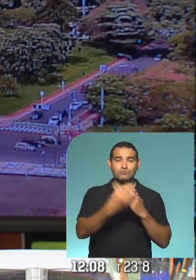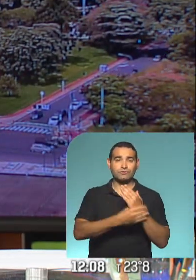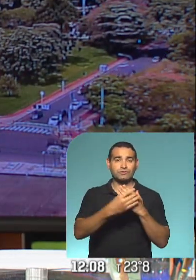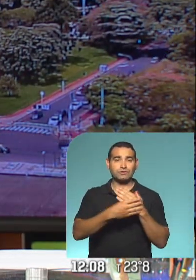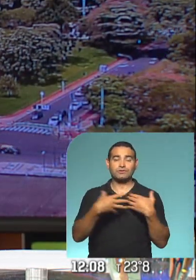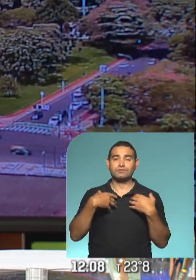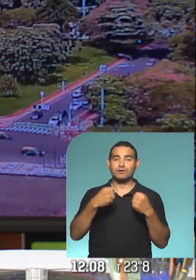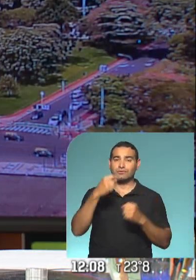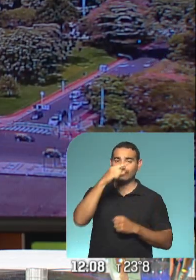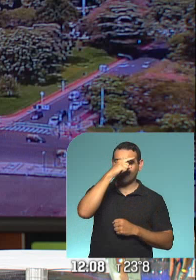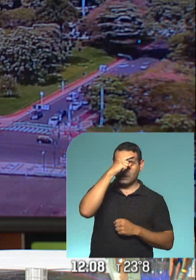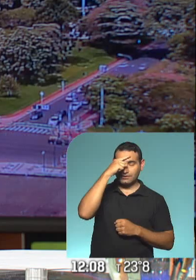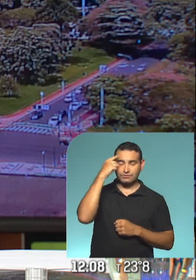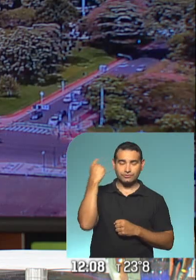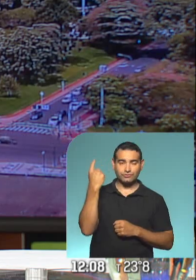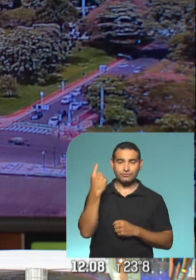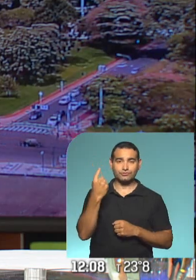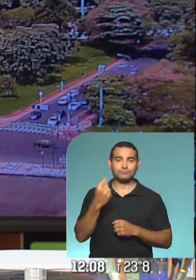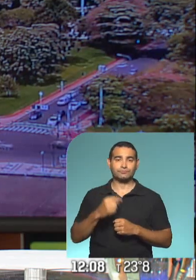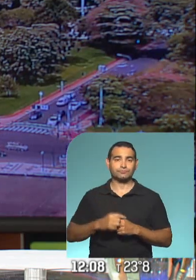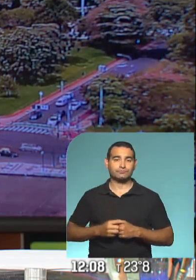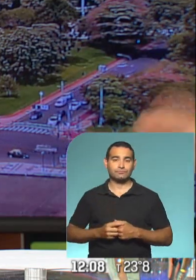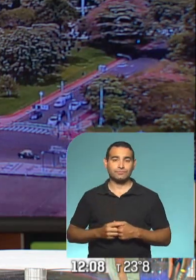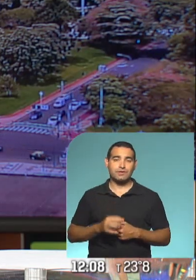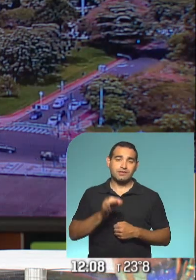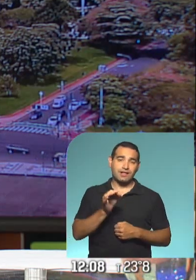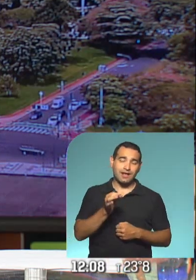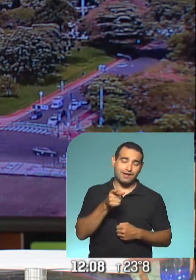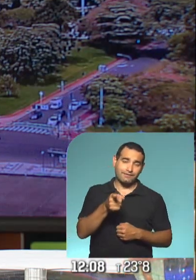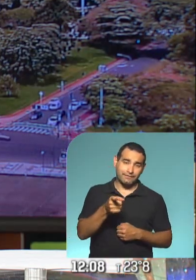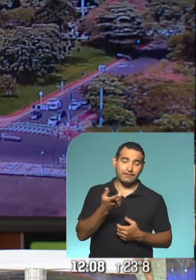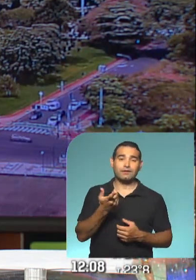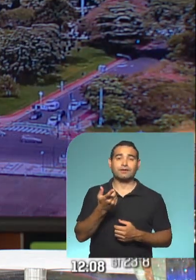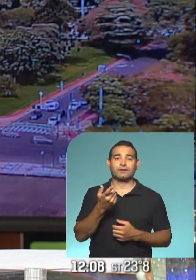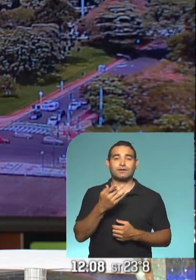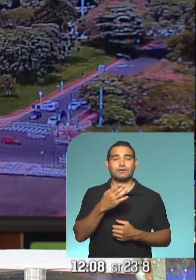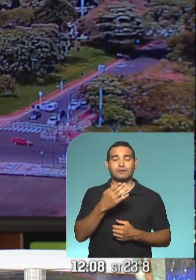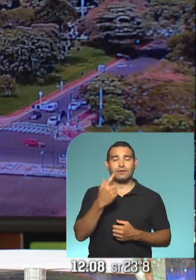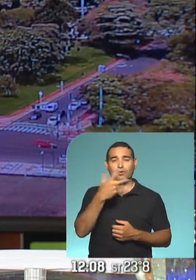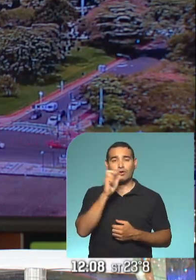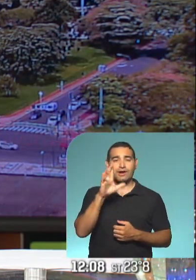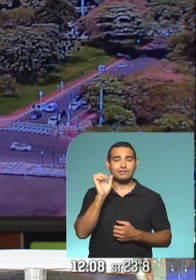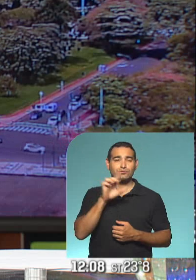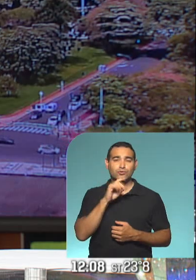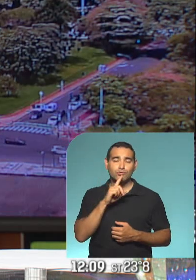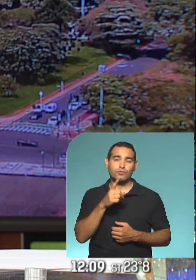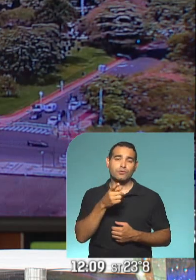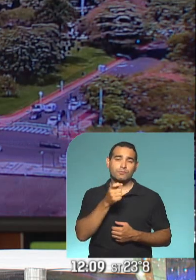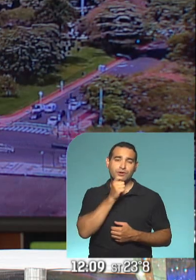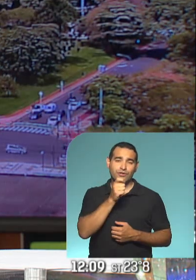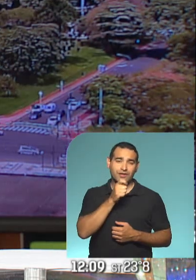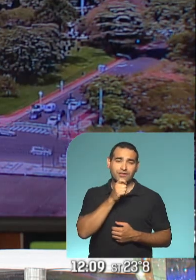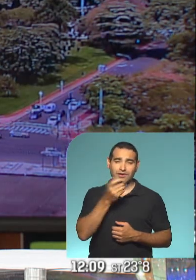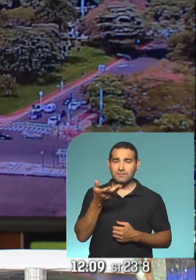de la Nación. Conocemos el sincericidio, la denuncia de Horacio Berbisky, del periodista, y bueno, todo lo que